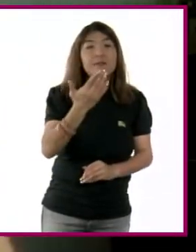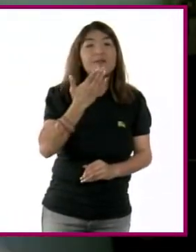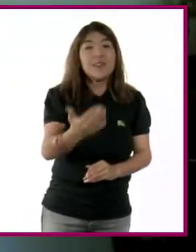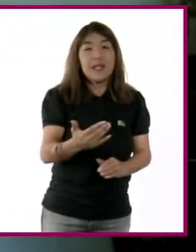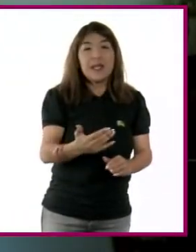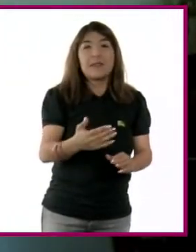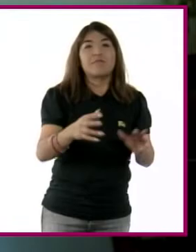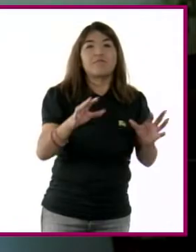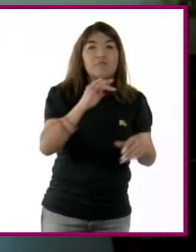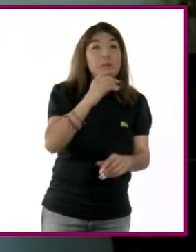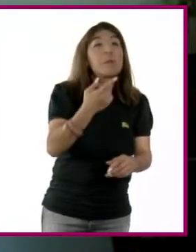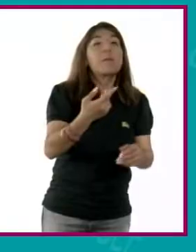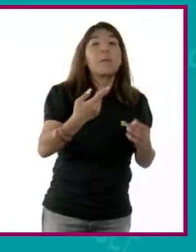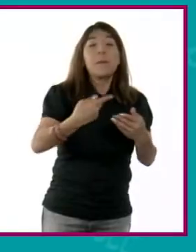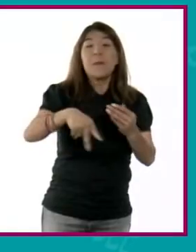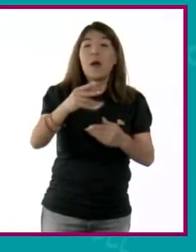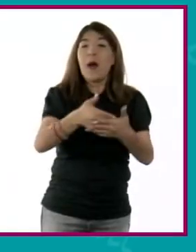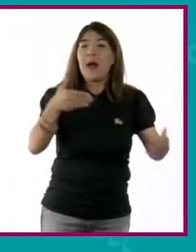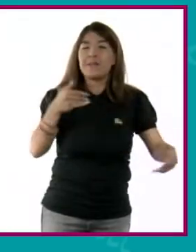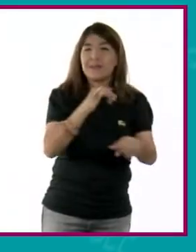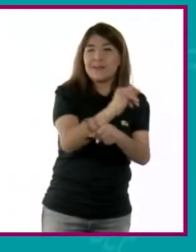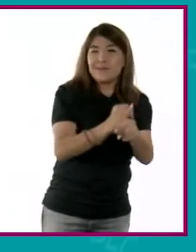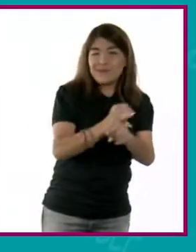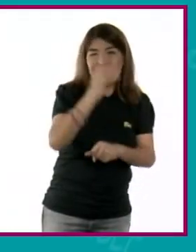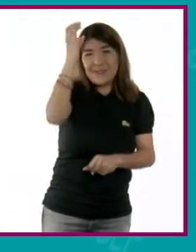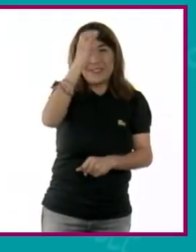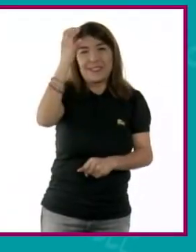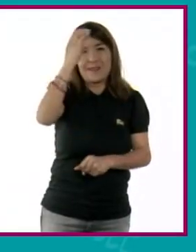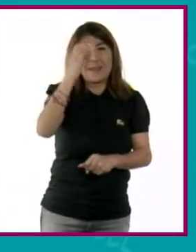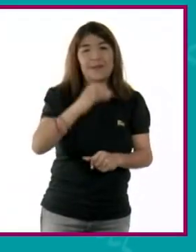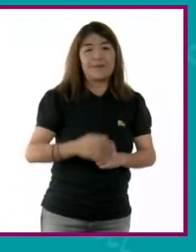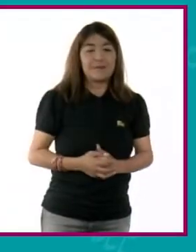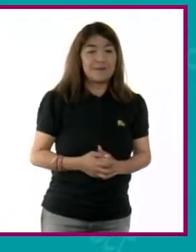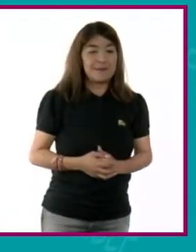a partir de la investigación científica.